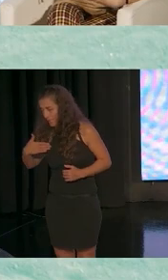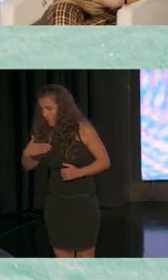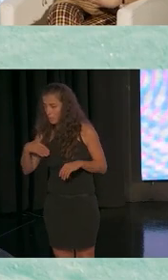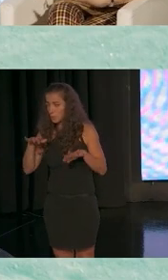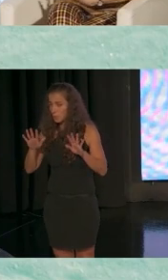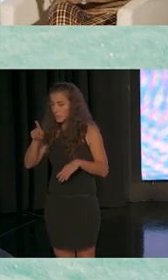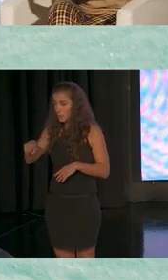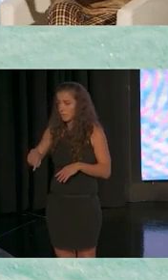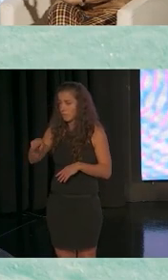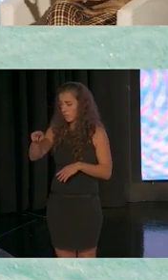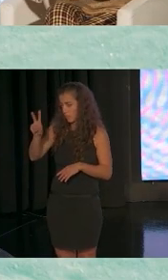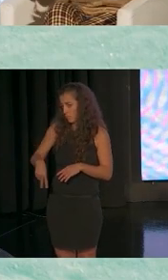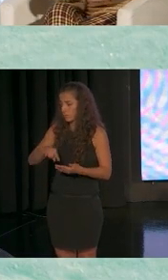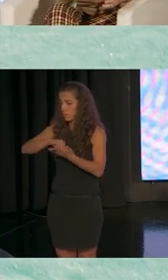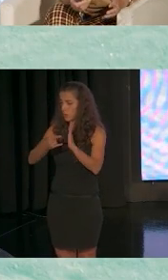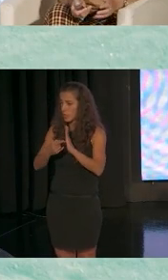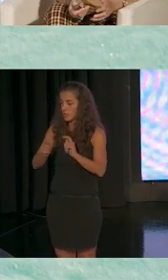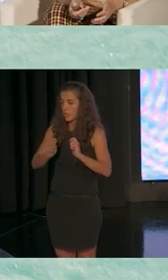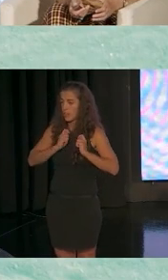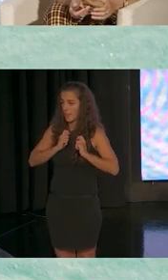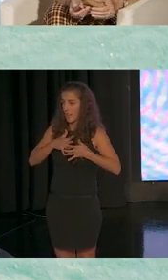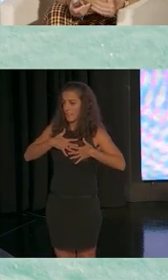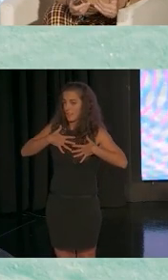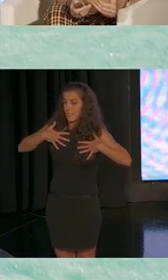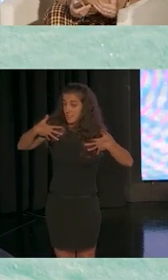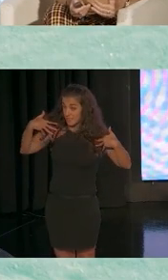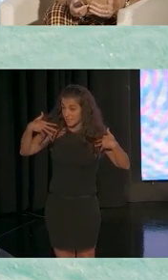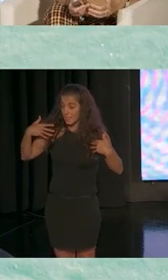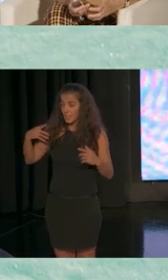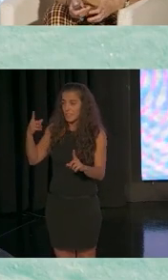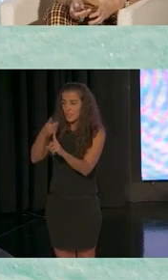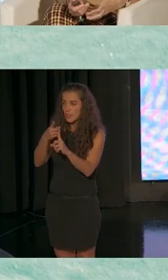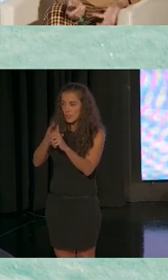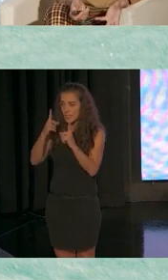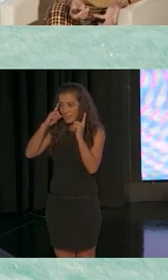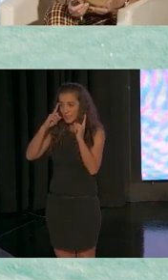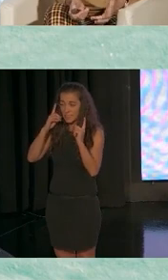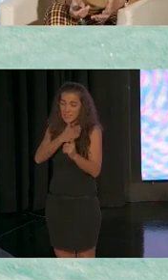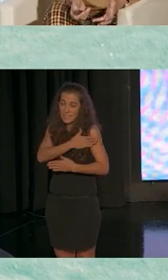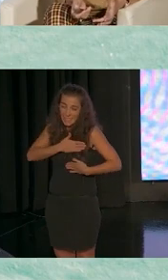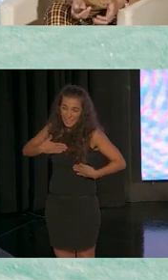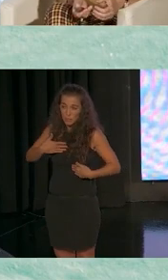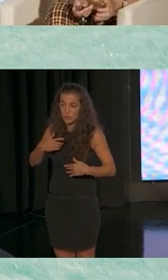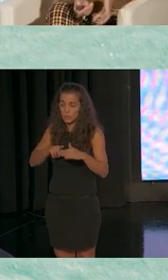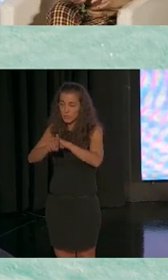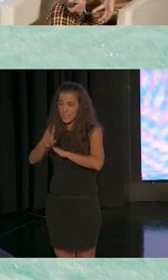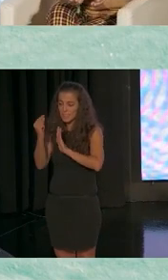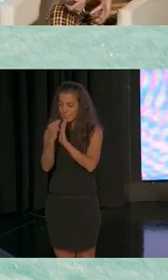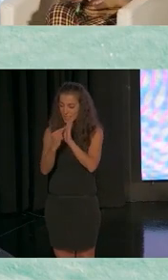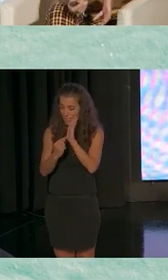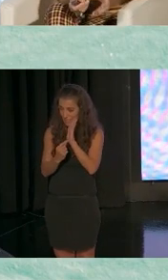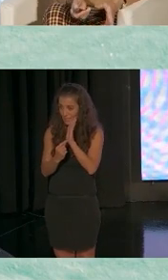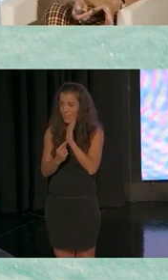absolutamente en fin entusiasmadas no y con el que pretendemos desarrollar todo un conjunto de indicadores que nos